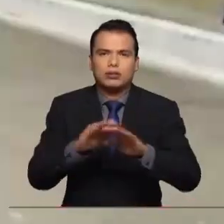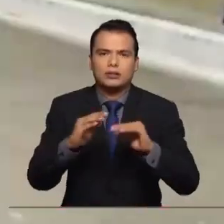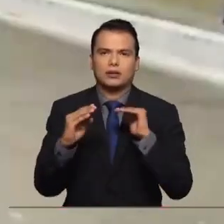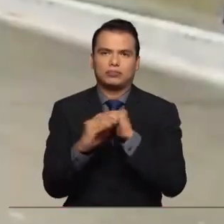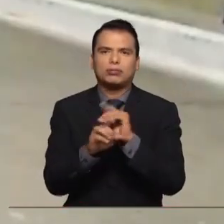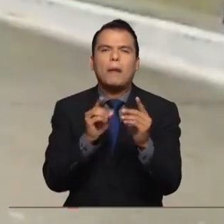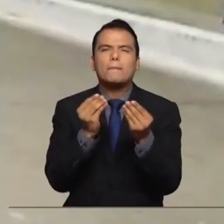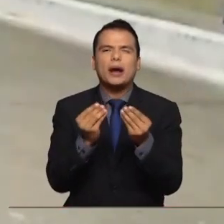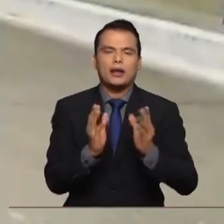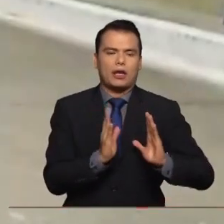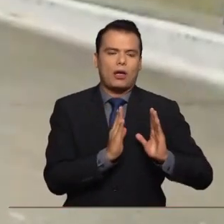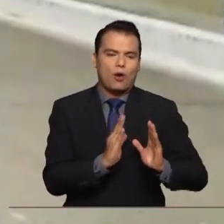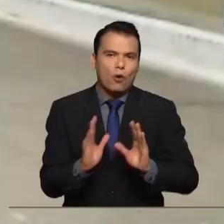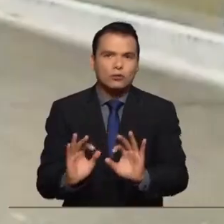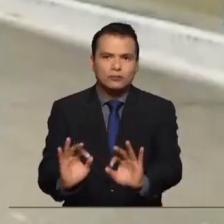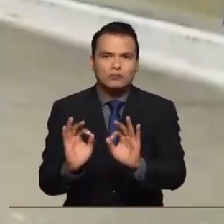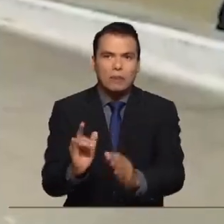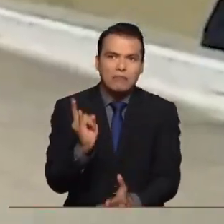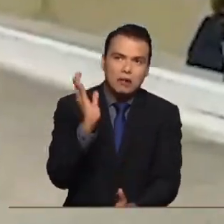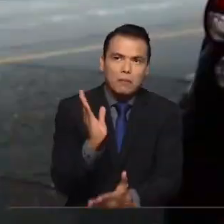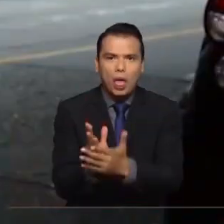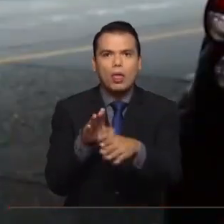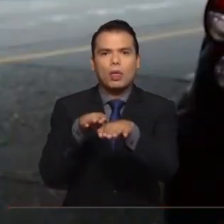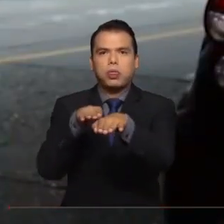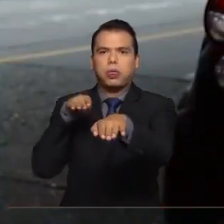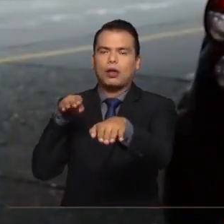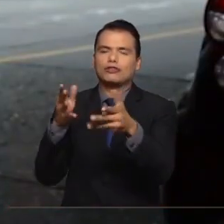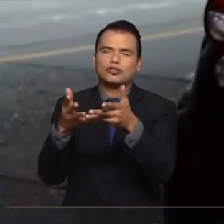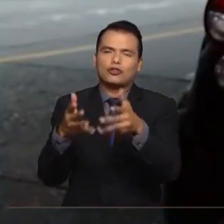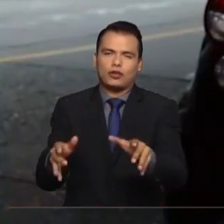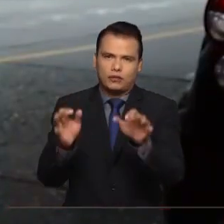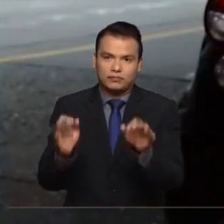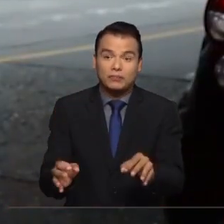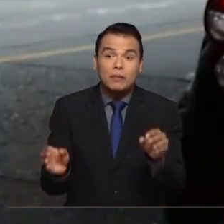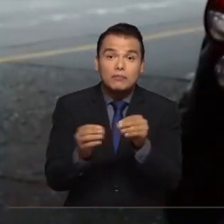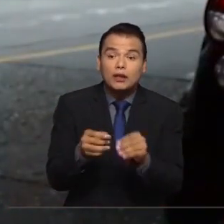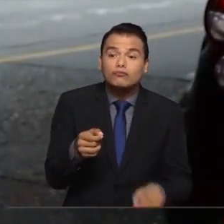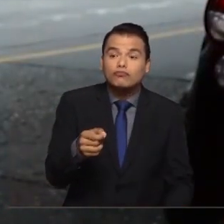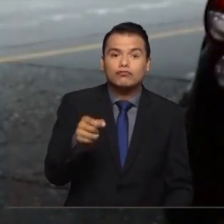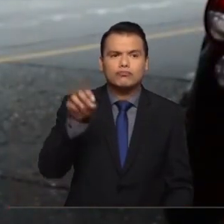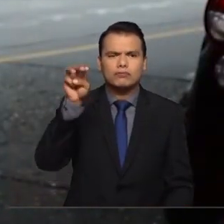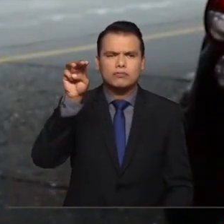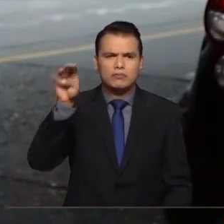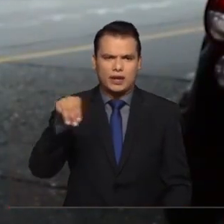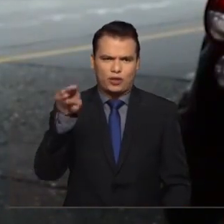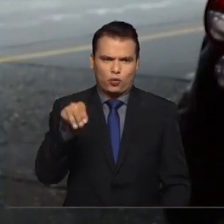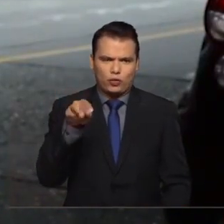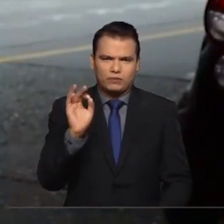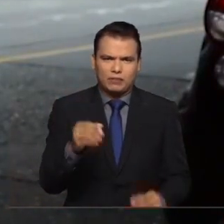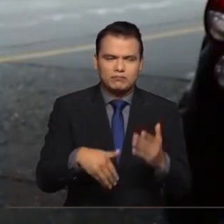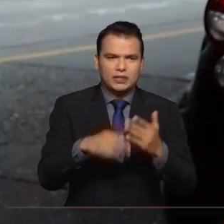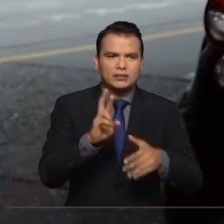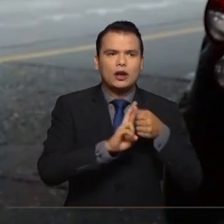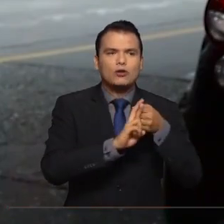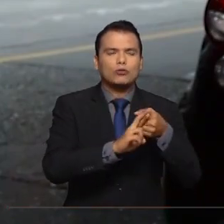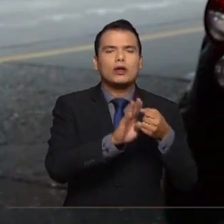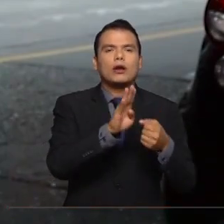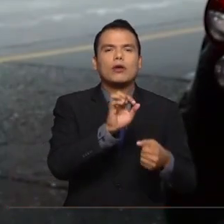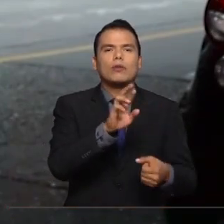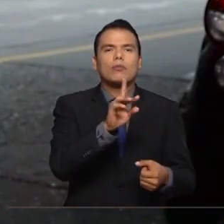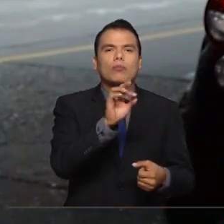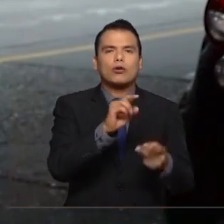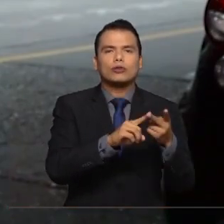movilidad, ordenar el tráfico para que no se presenten trancones. Recordemos que a partir del miércoles se habilitará la ruta El Bordo-La